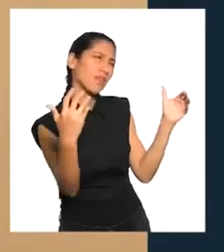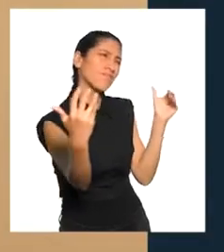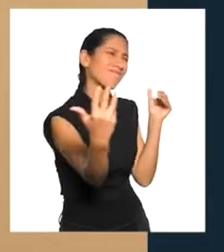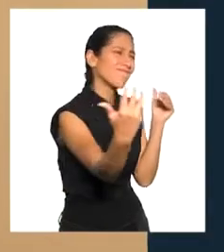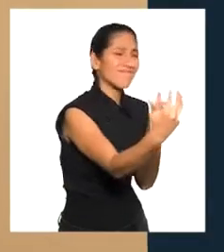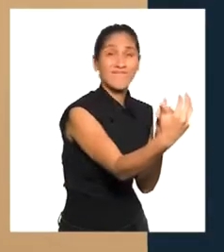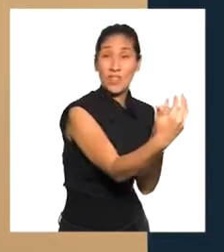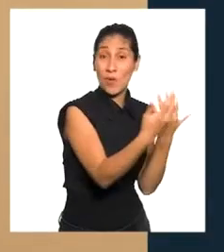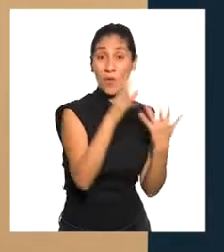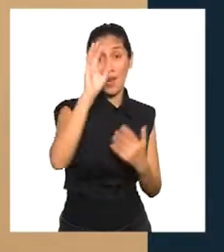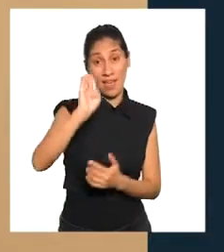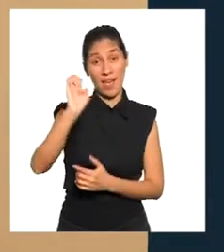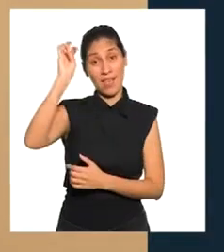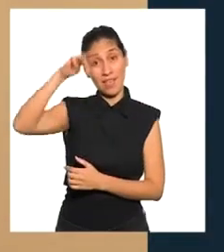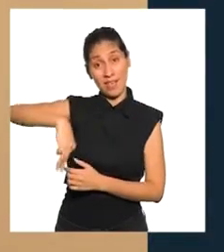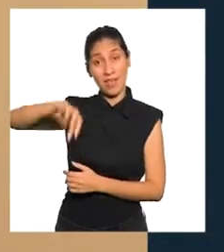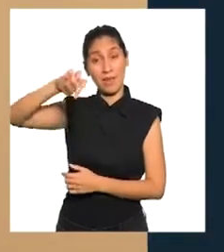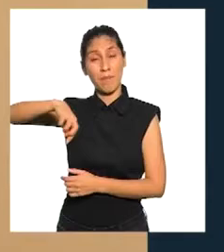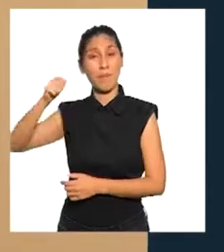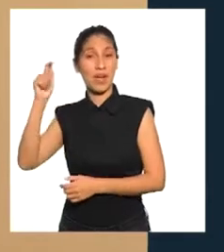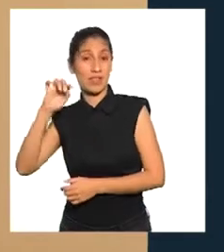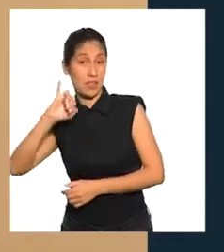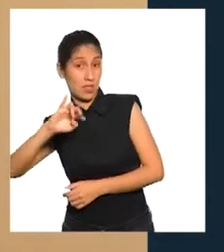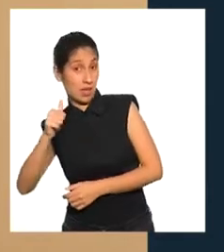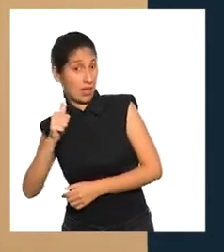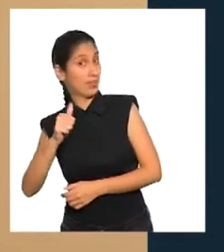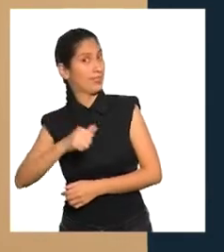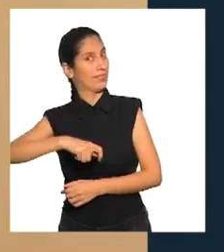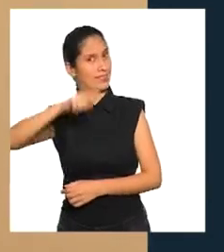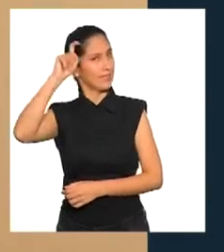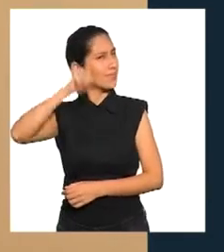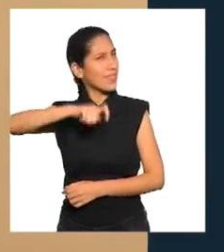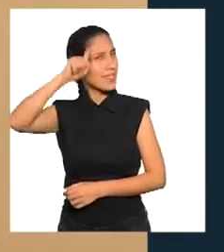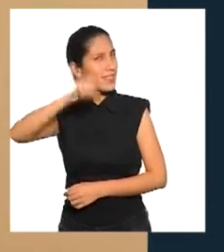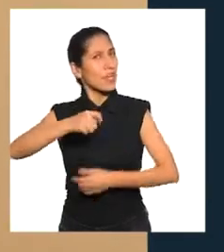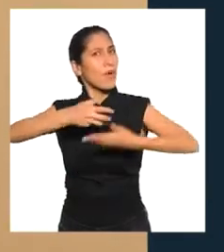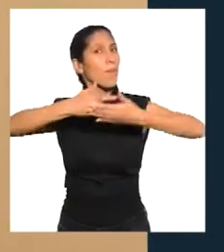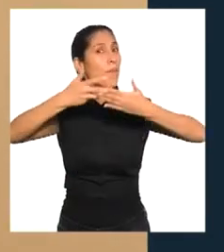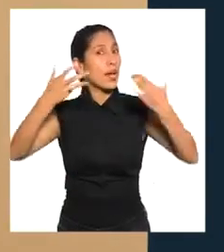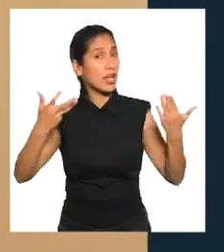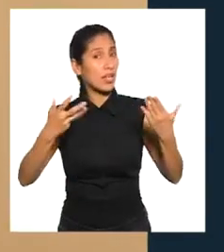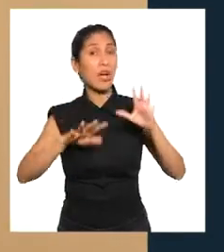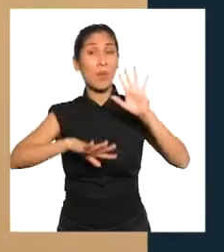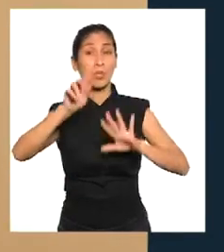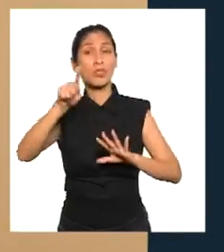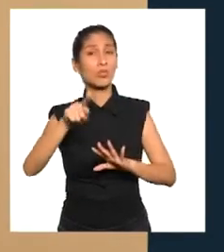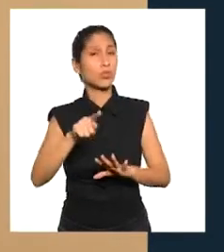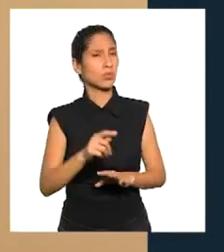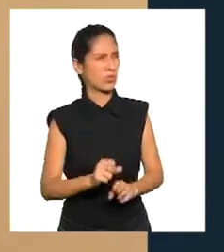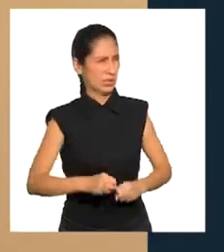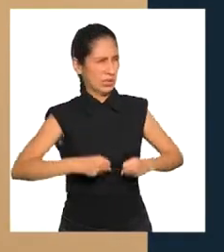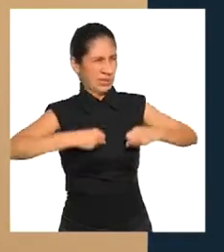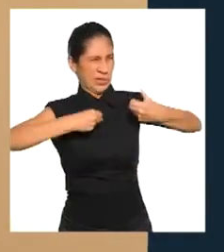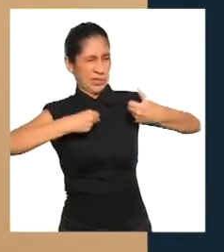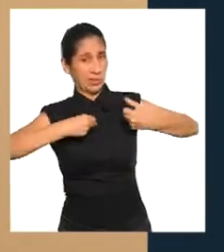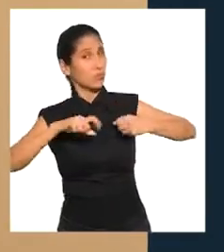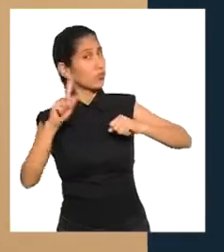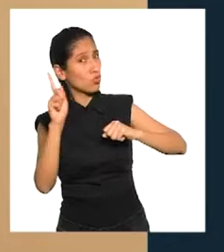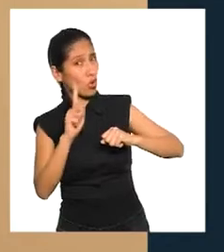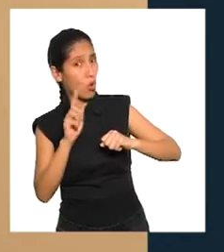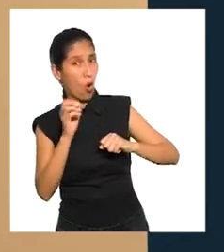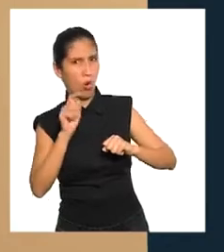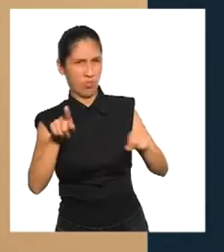empatía es un recurso fundamental para romper con ciclos de resentimiento y posibles